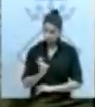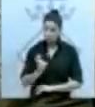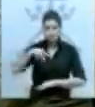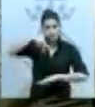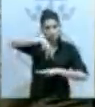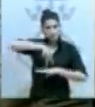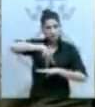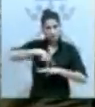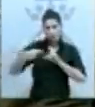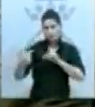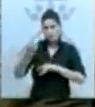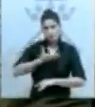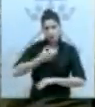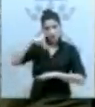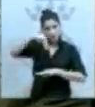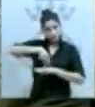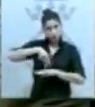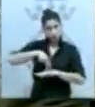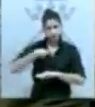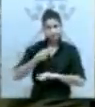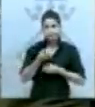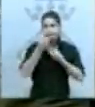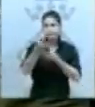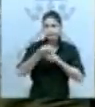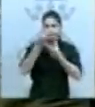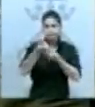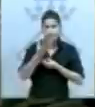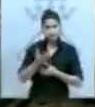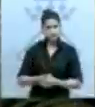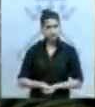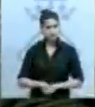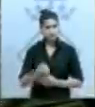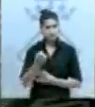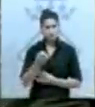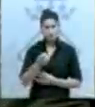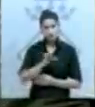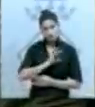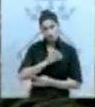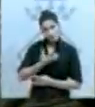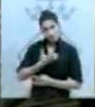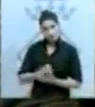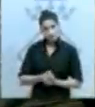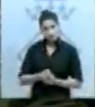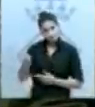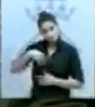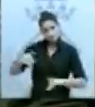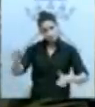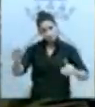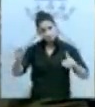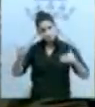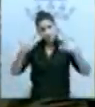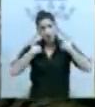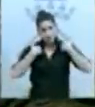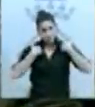nos hemos querido personar en este pleno y ponerles de manifiesto esto con objeto de que, señor alcalde, asuma de una manera